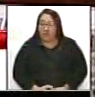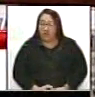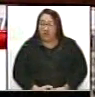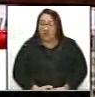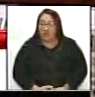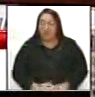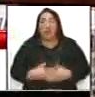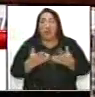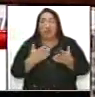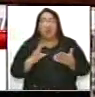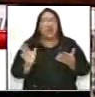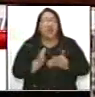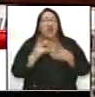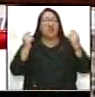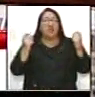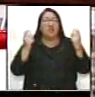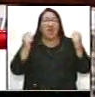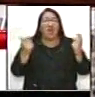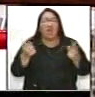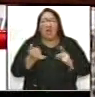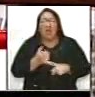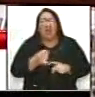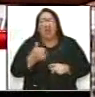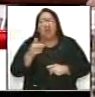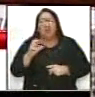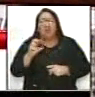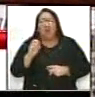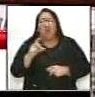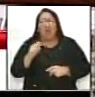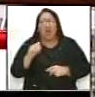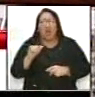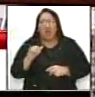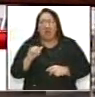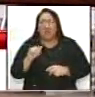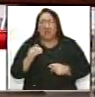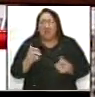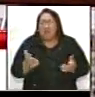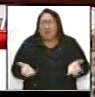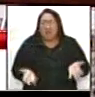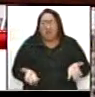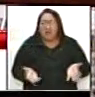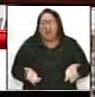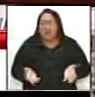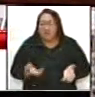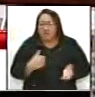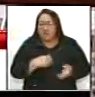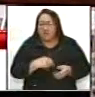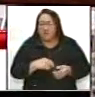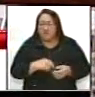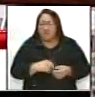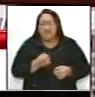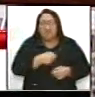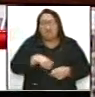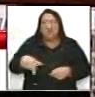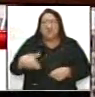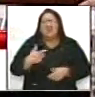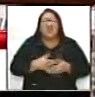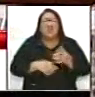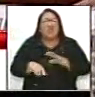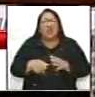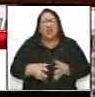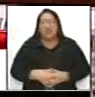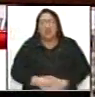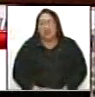Abimael Guzmán, piden la salida de Polay, y nuestro servicio de inteligencia, ¿qué está haciendo al